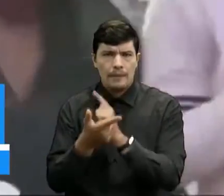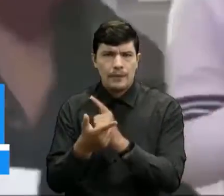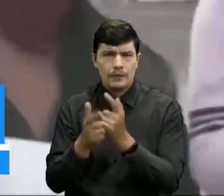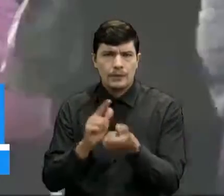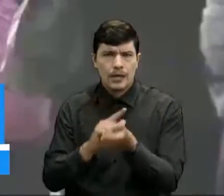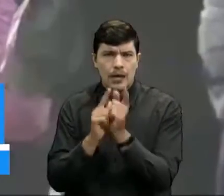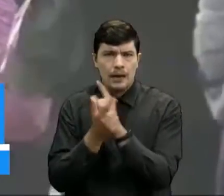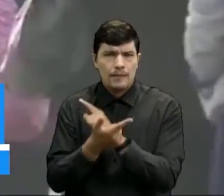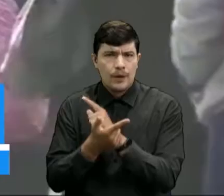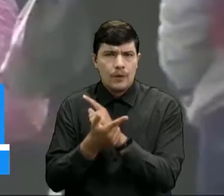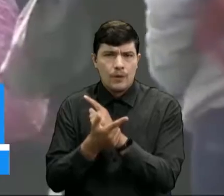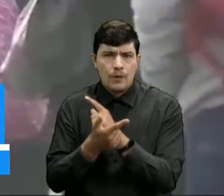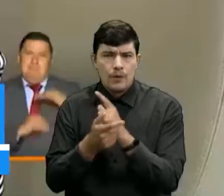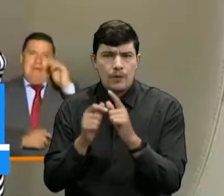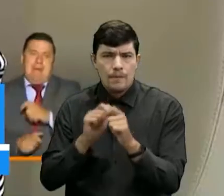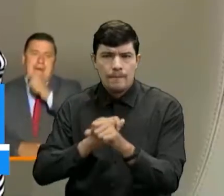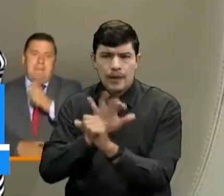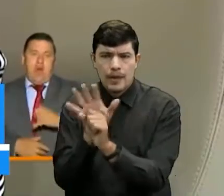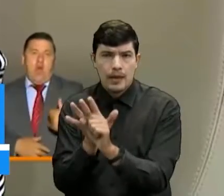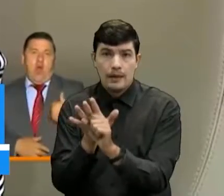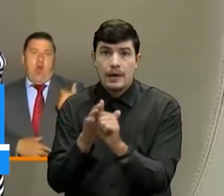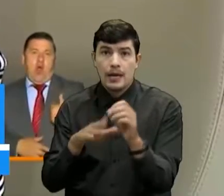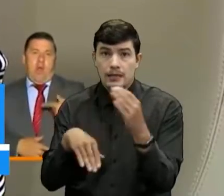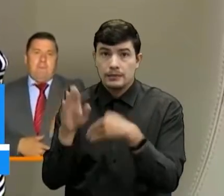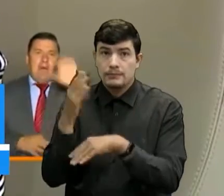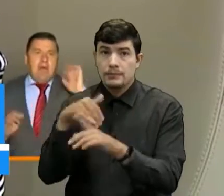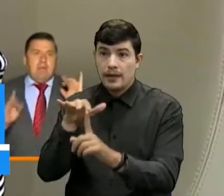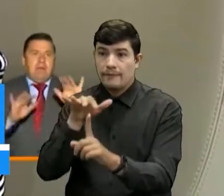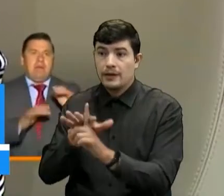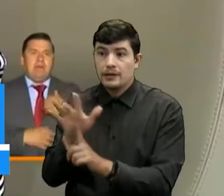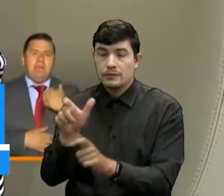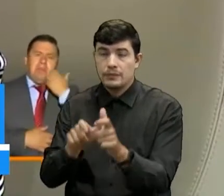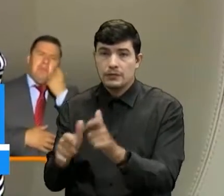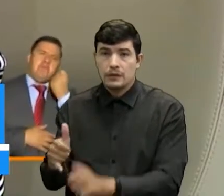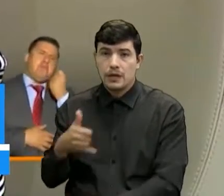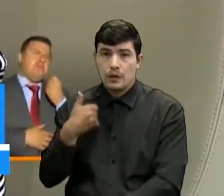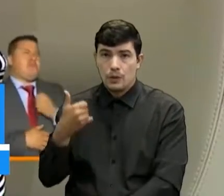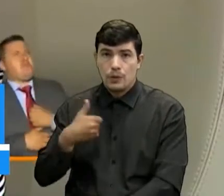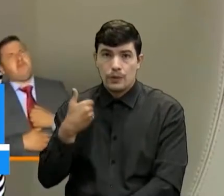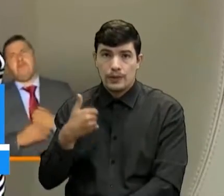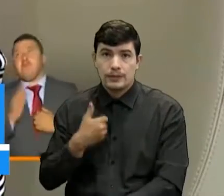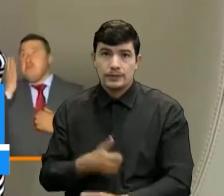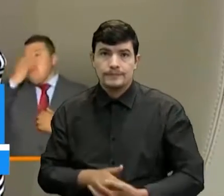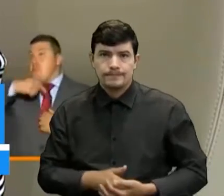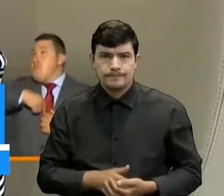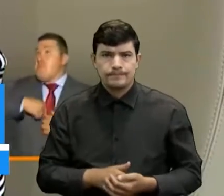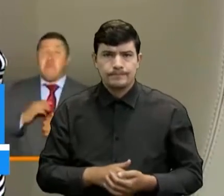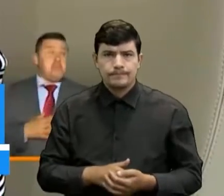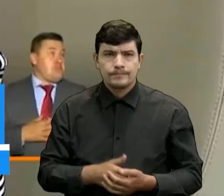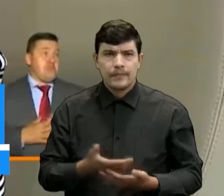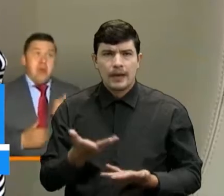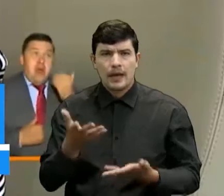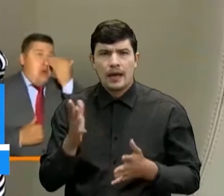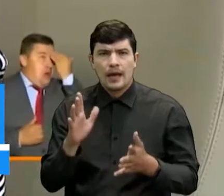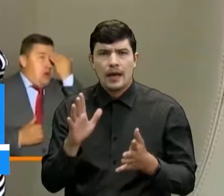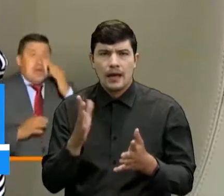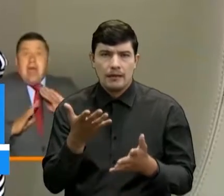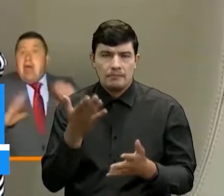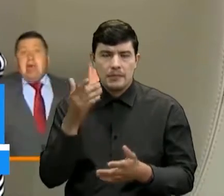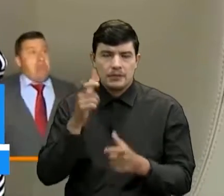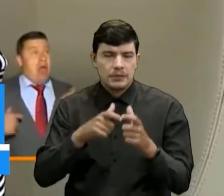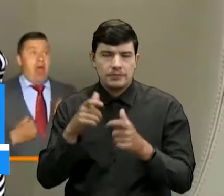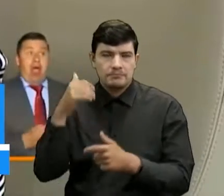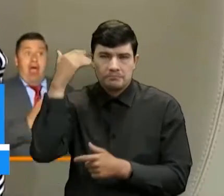auge, sobre todo en las personas jóvenes que tienen síntomas leves o no tienen síntomas y que no están conscientes de que